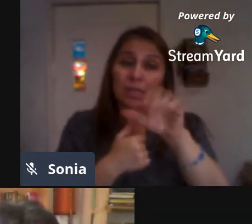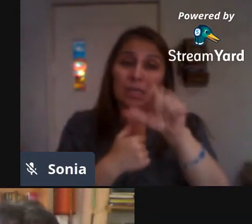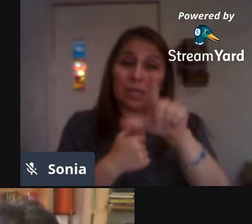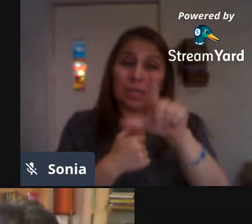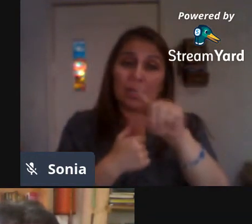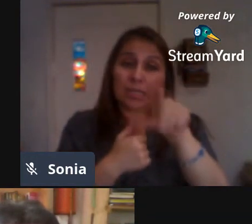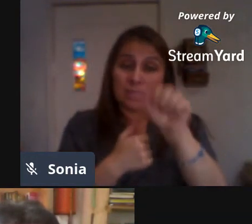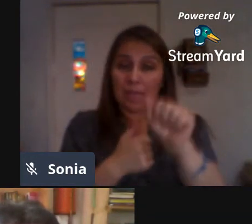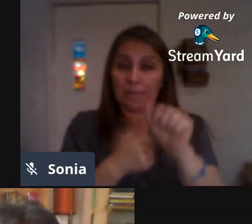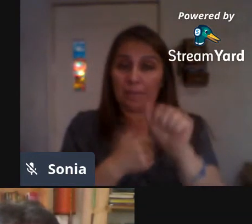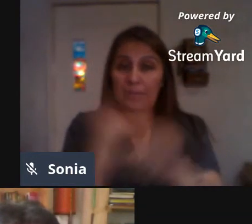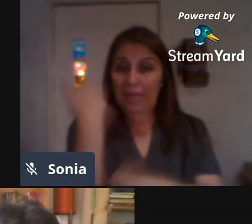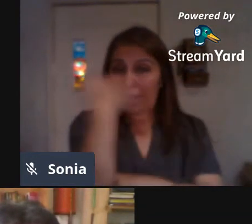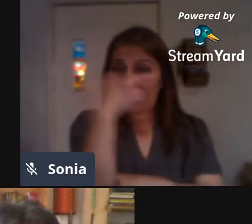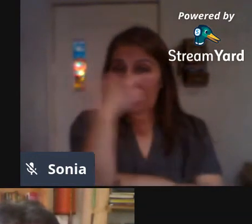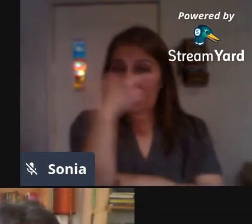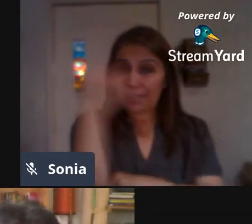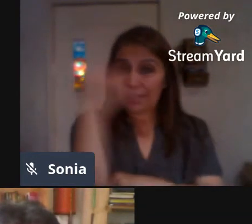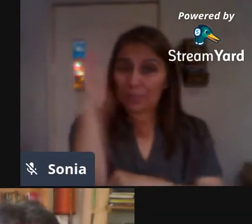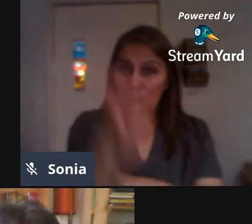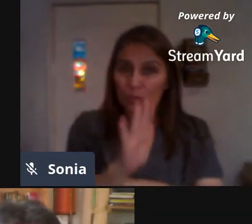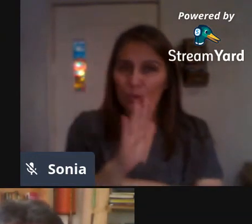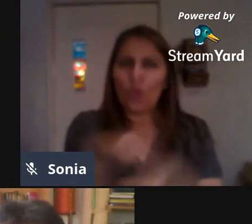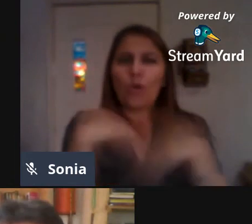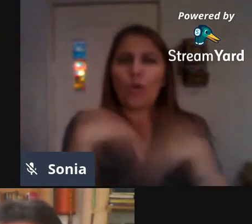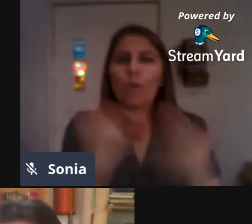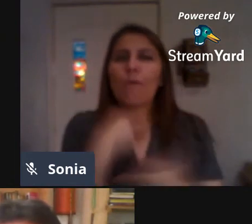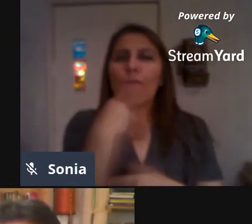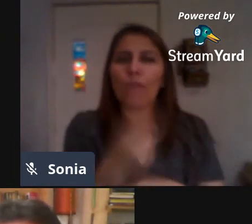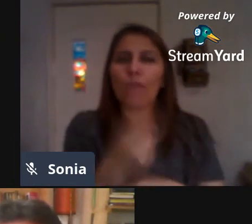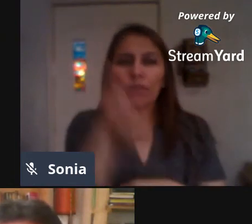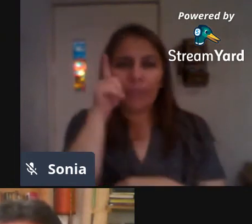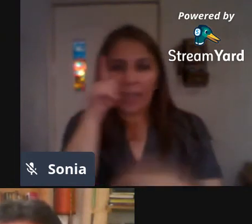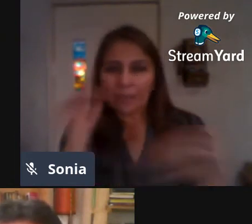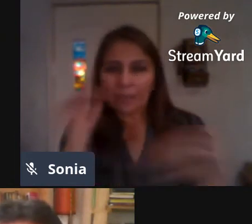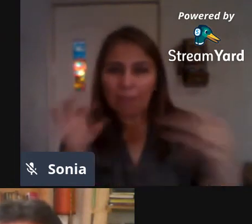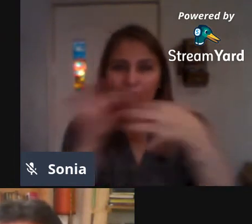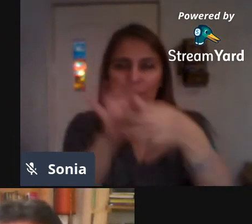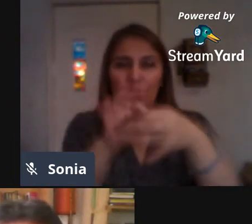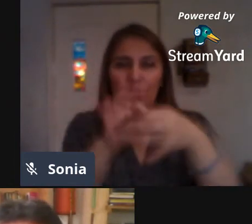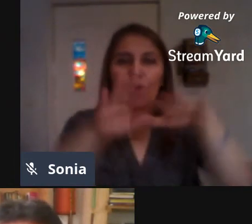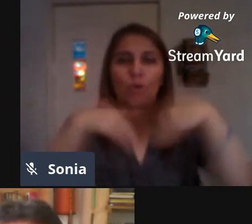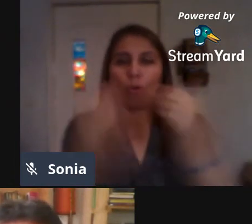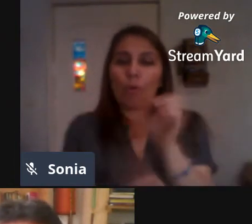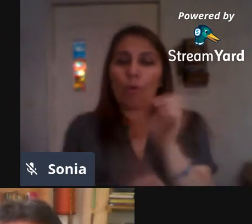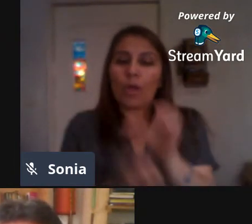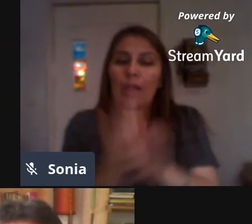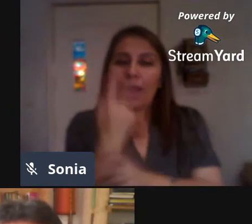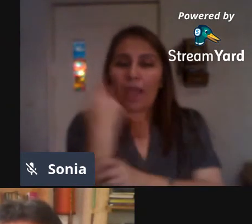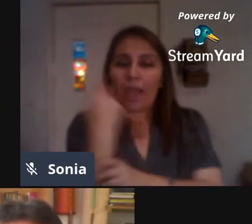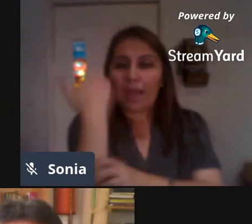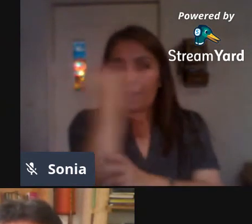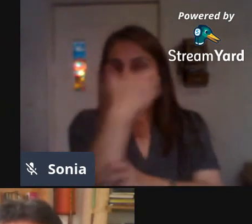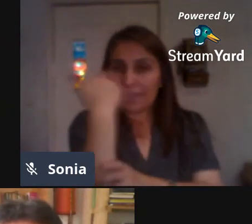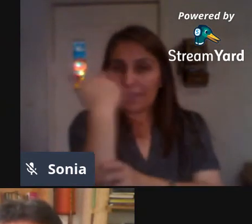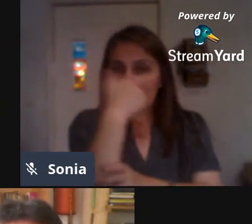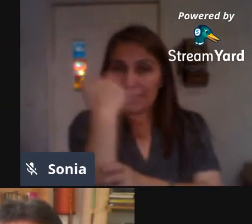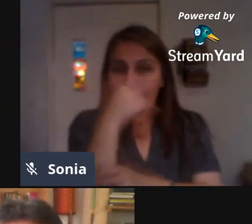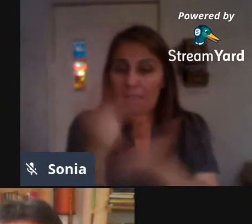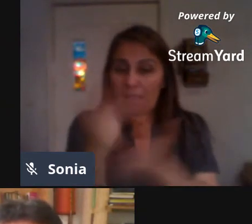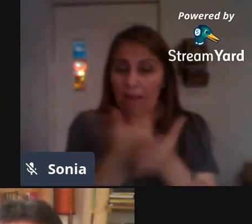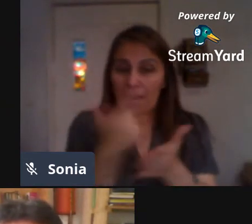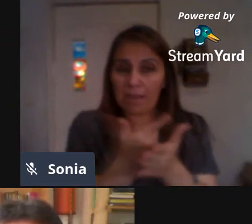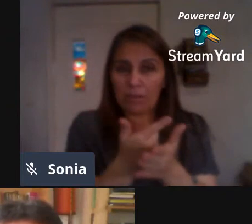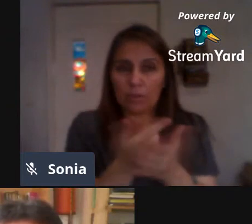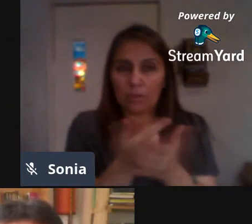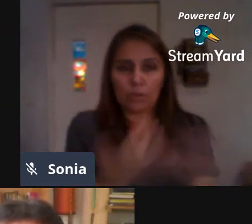del libro de fernando como esa voz se va transformando como lo que era una reseña de un libro comienza a tomar vida a partir de lo que tú sientes de lo que